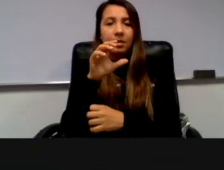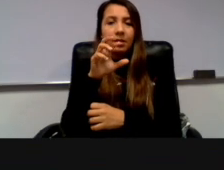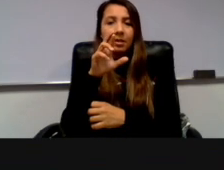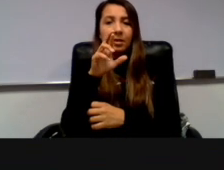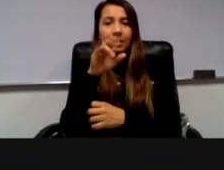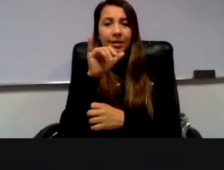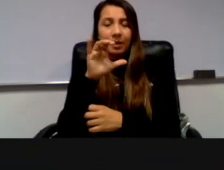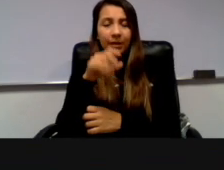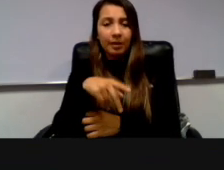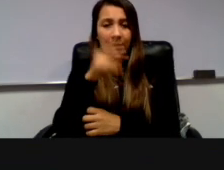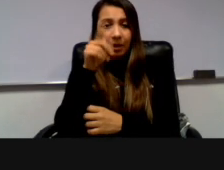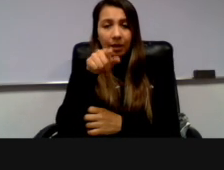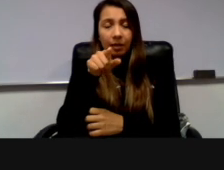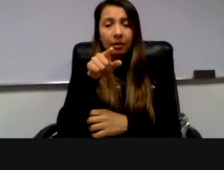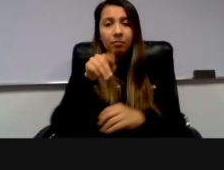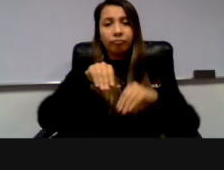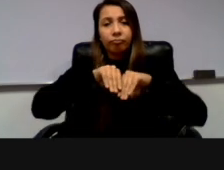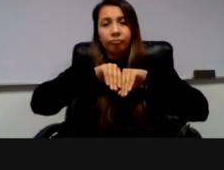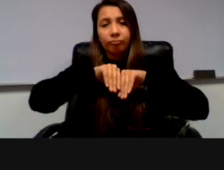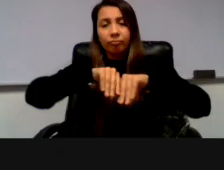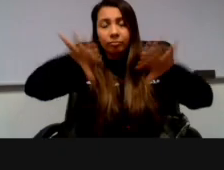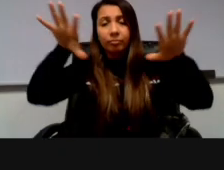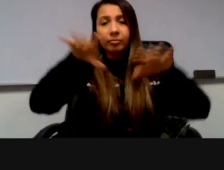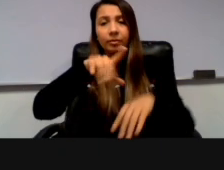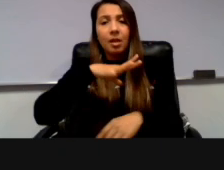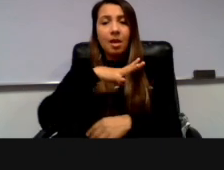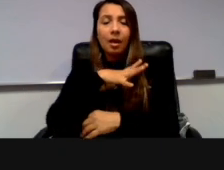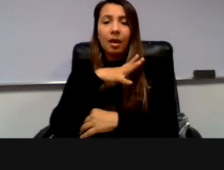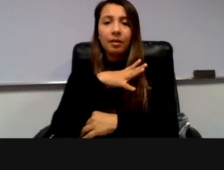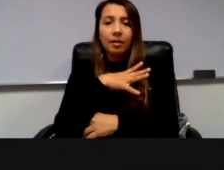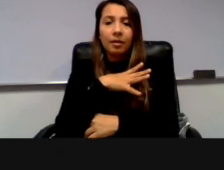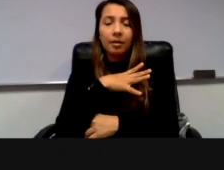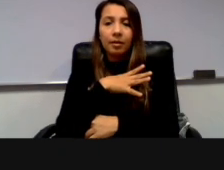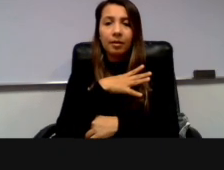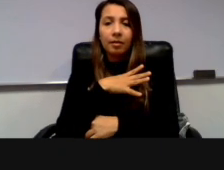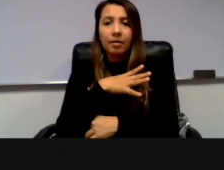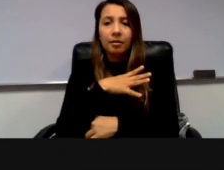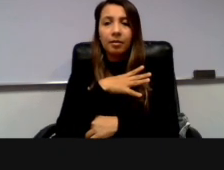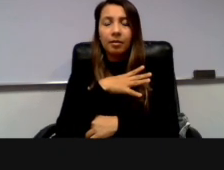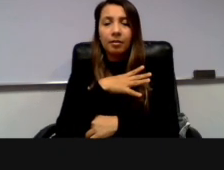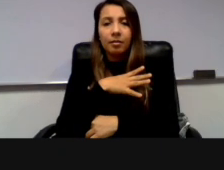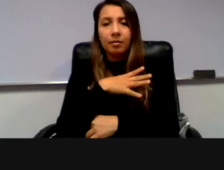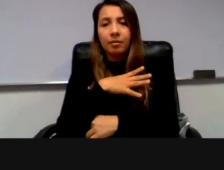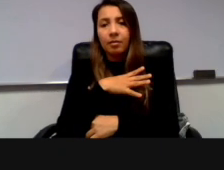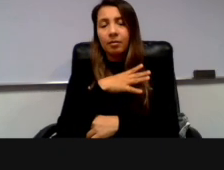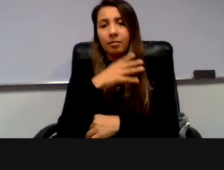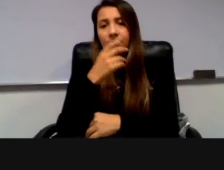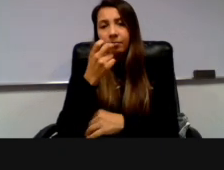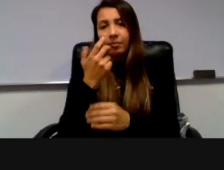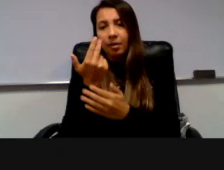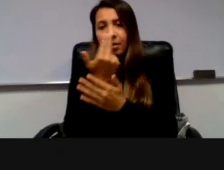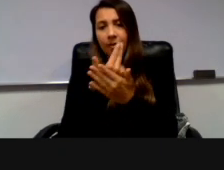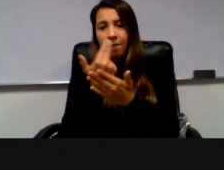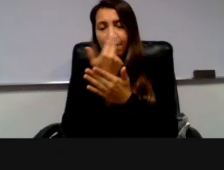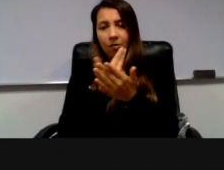que publicaron en la revista Nature, donde demuestran la estructura del DNA, ¿no? Ahí en un dibujo